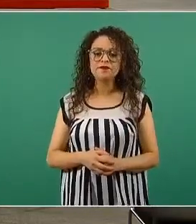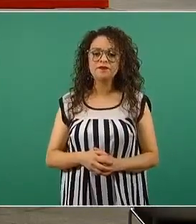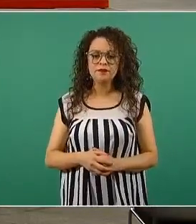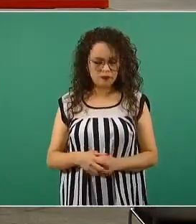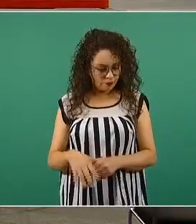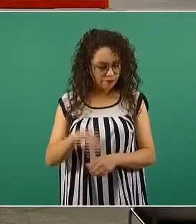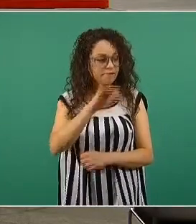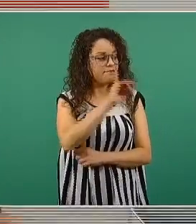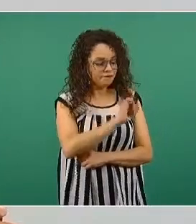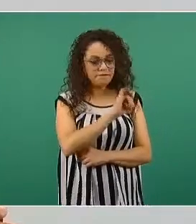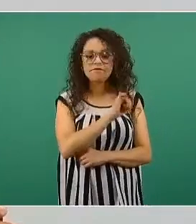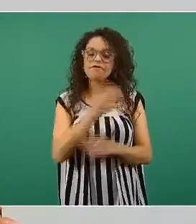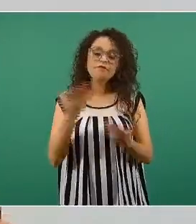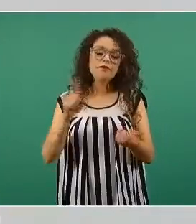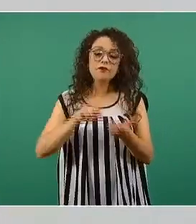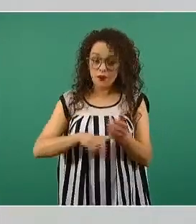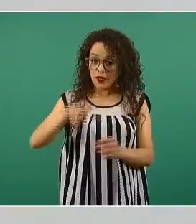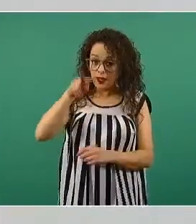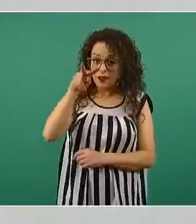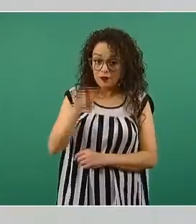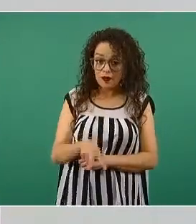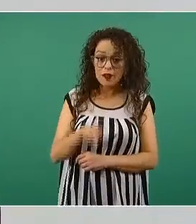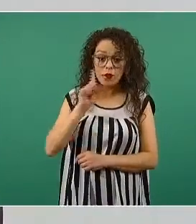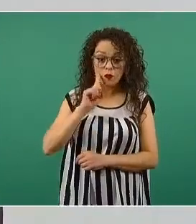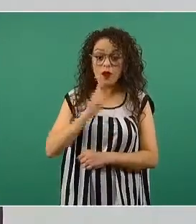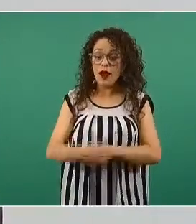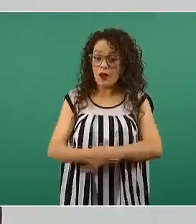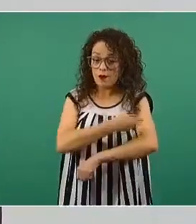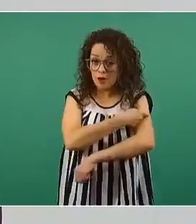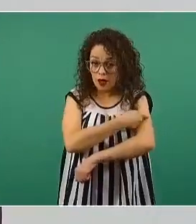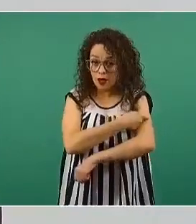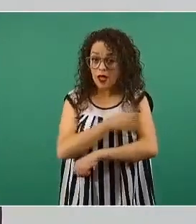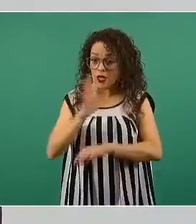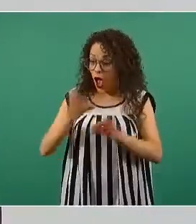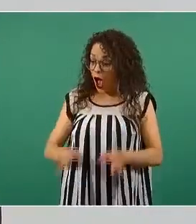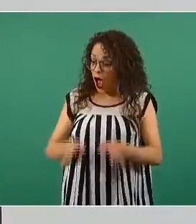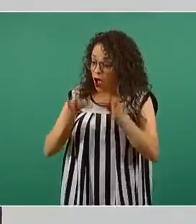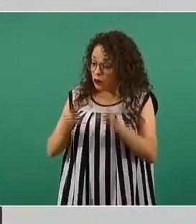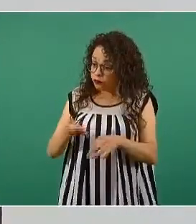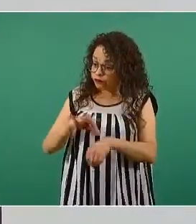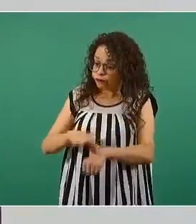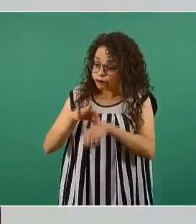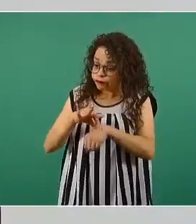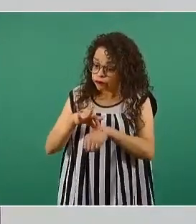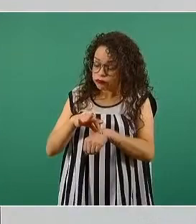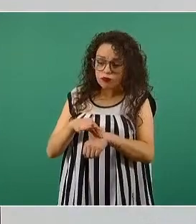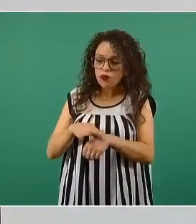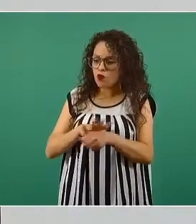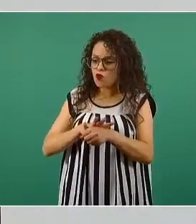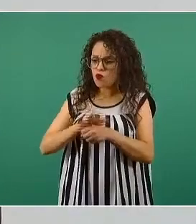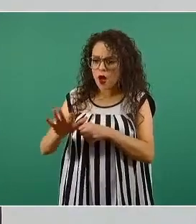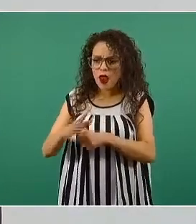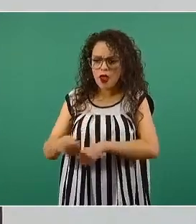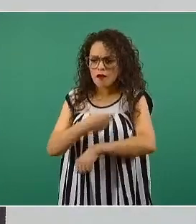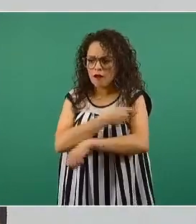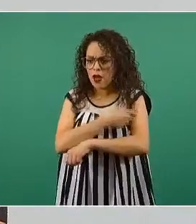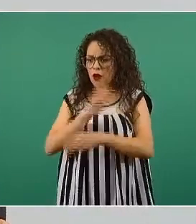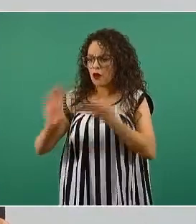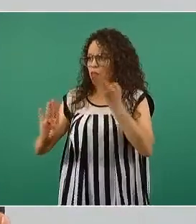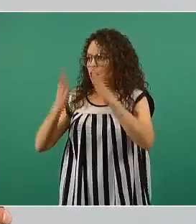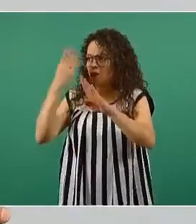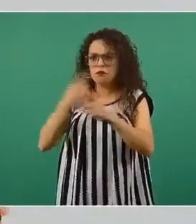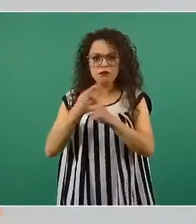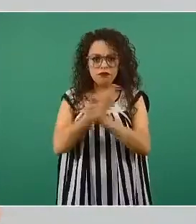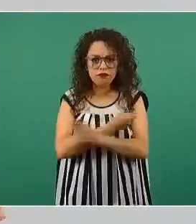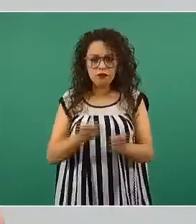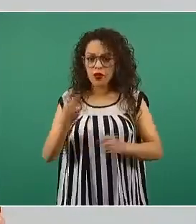fase 4, o sea, ya en la vida real, en mujeres vacunadas con cualquiera de las vacunas que se están administrando en el mundo, es muy bueno,